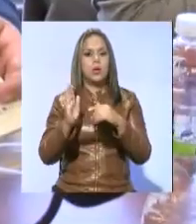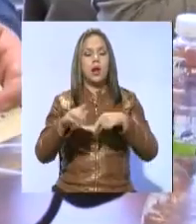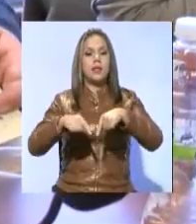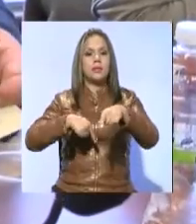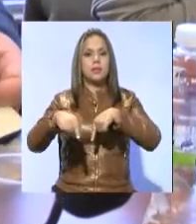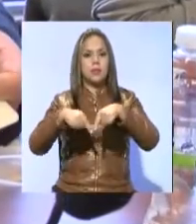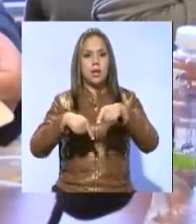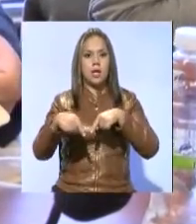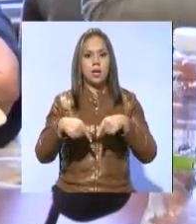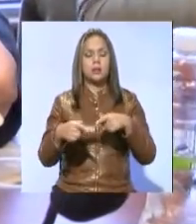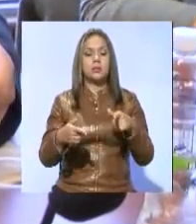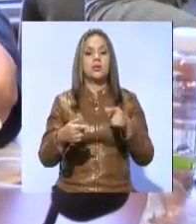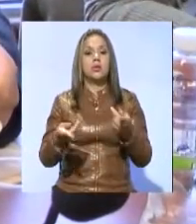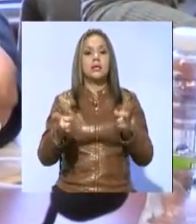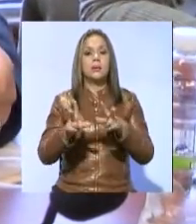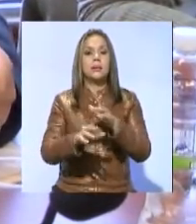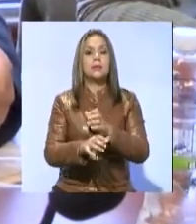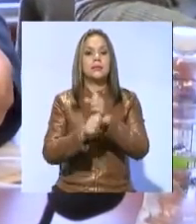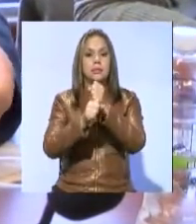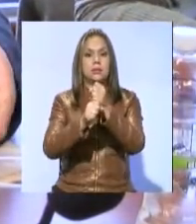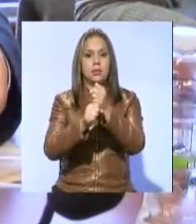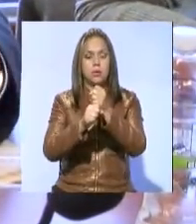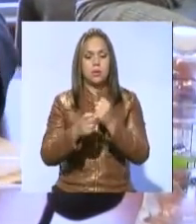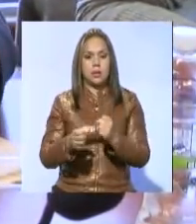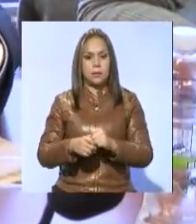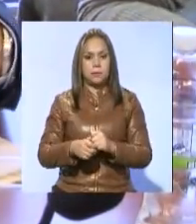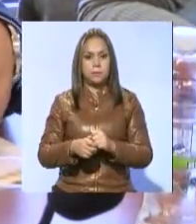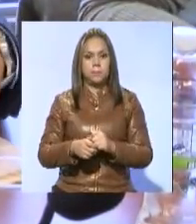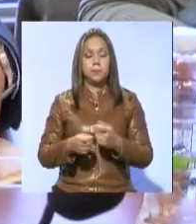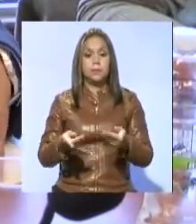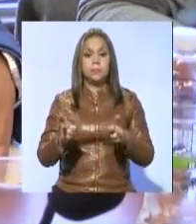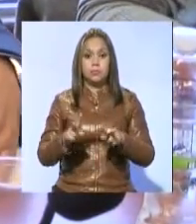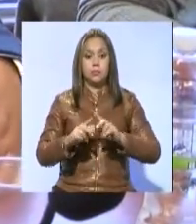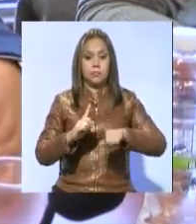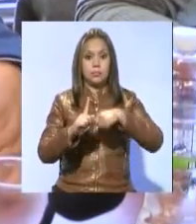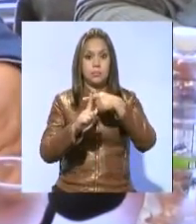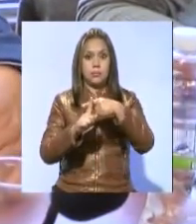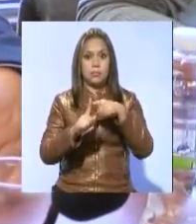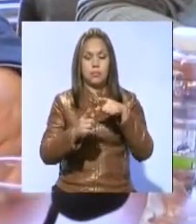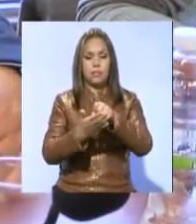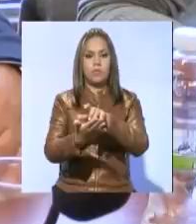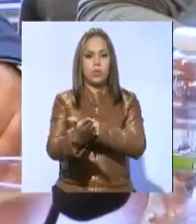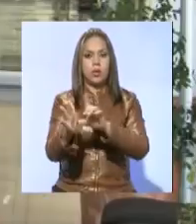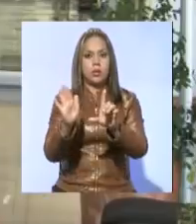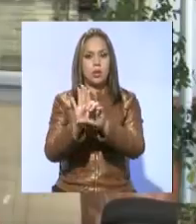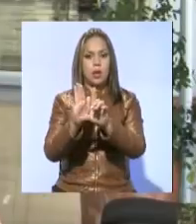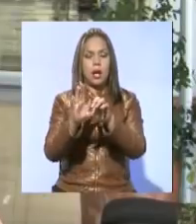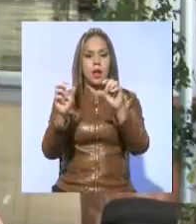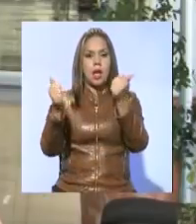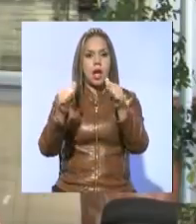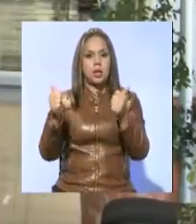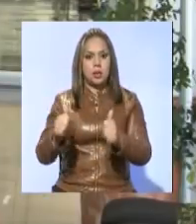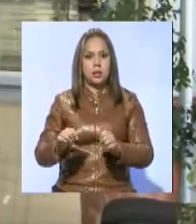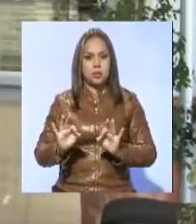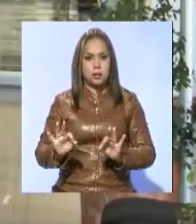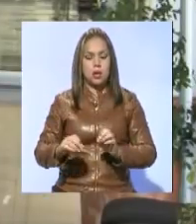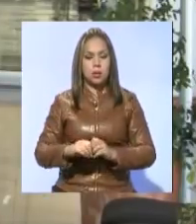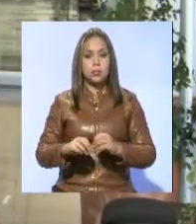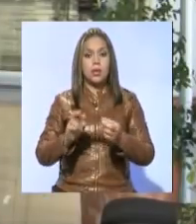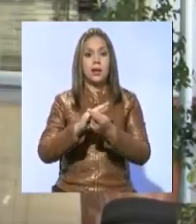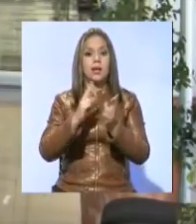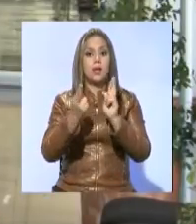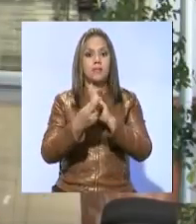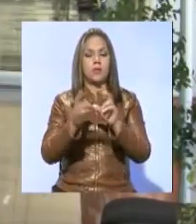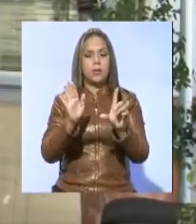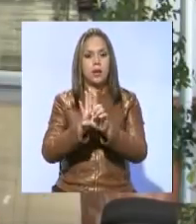tránsito, transporte terrestre y seguridad vial. Además, se construye el proyecto de ley del artesano. Tenemos reformas a la ley de aviación civil